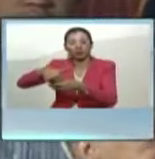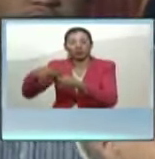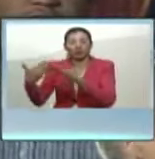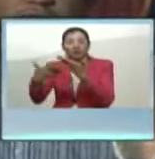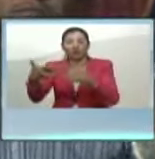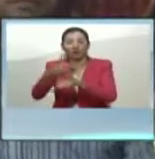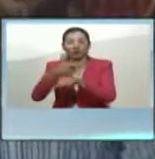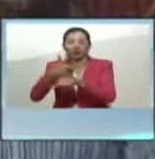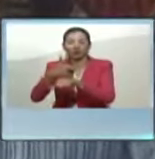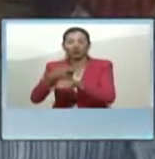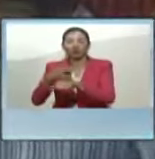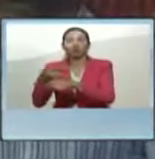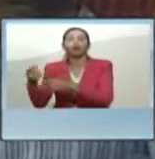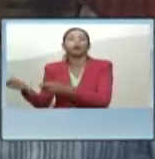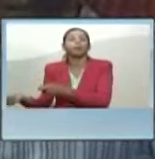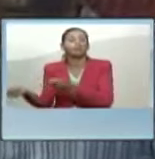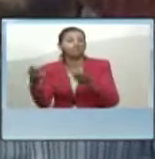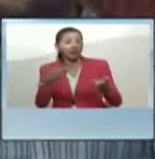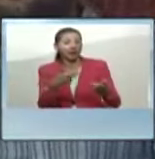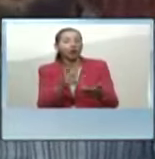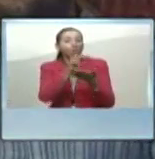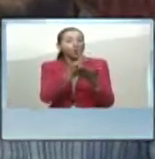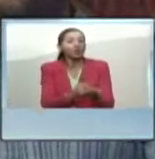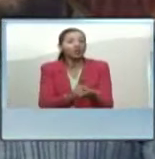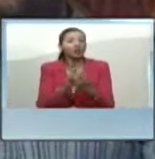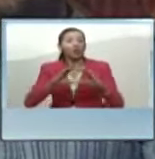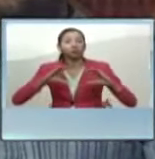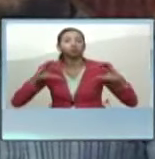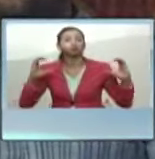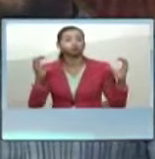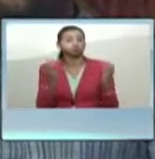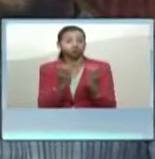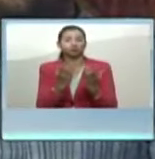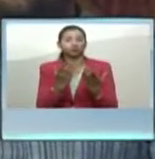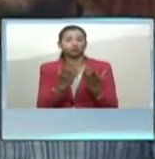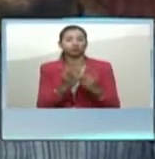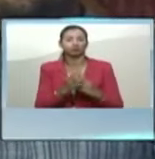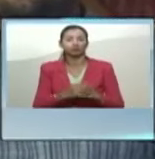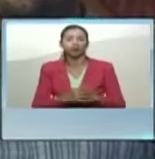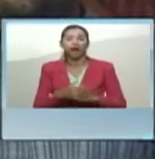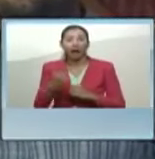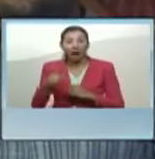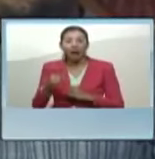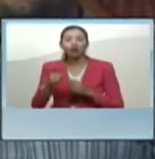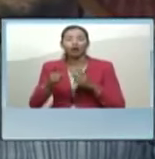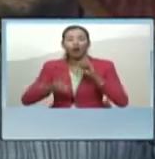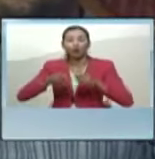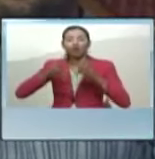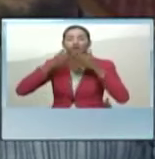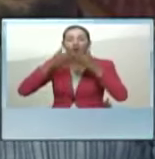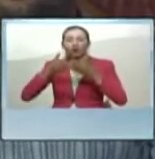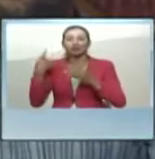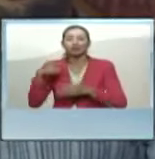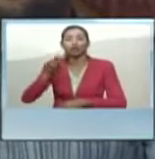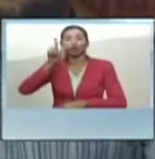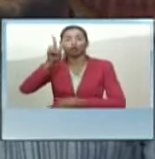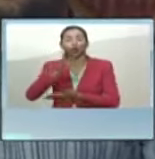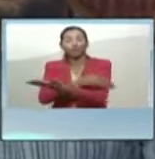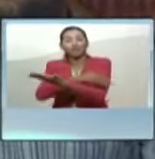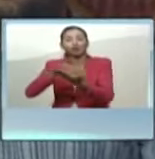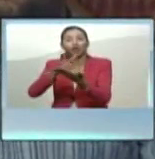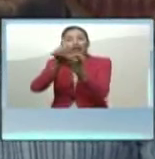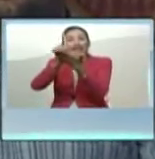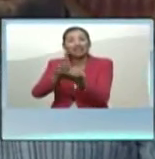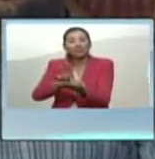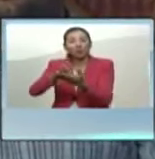van a arrimar al Estado venezolano un kilo de atún. Y ahí, bueno, hay barcos industriales que tienen 2 millones de litros